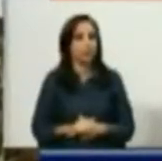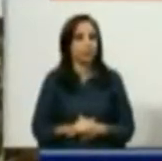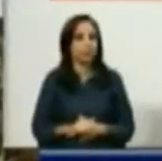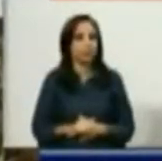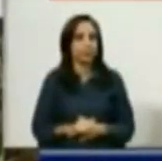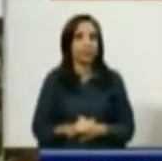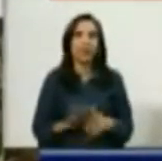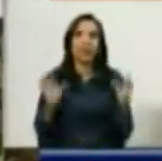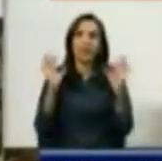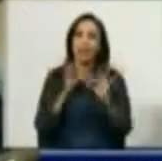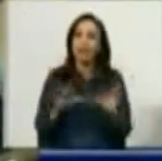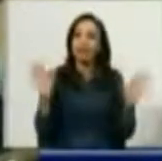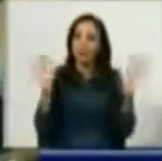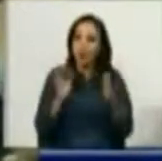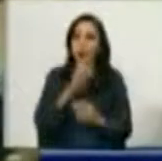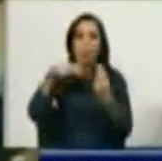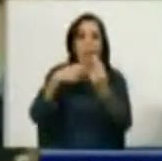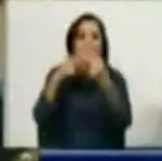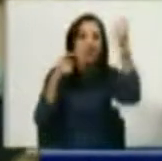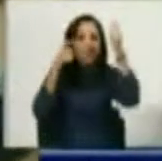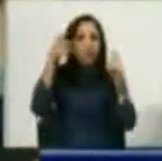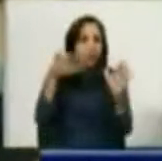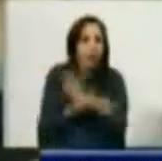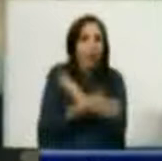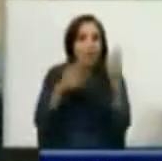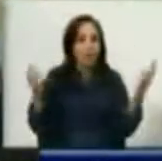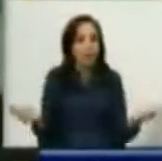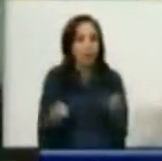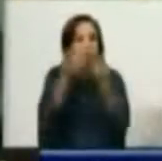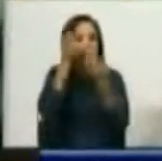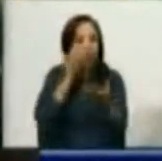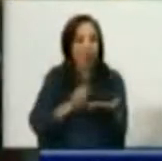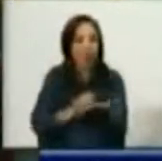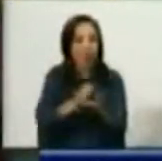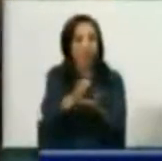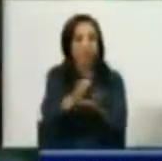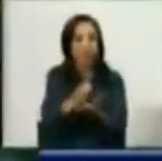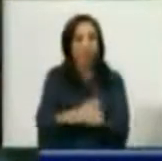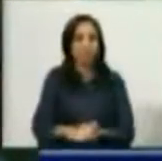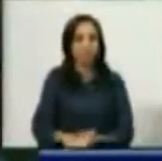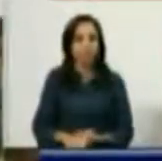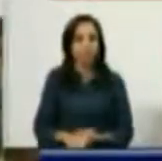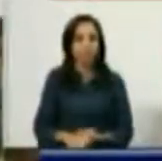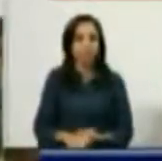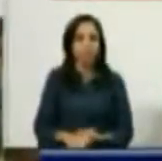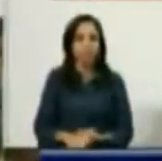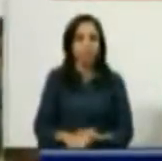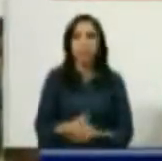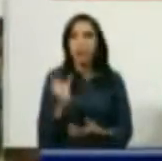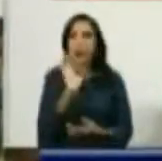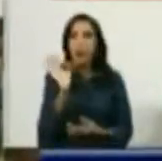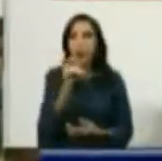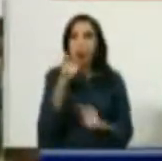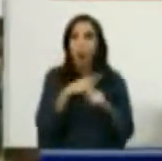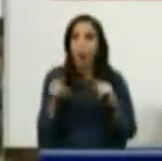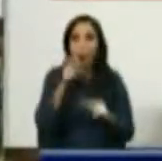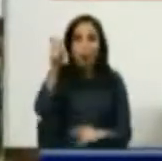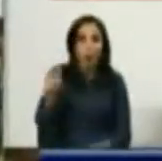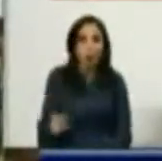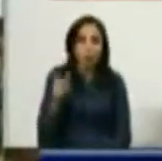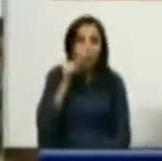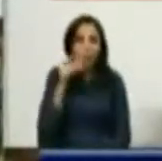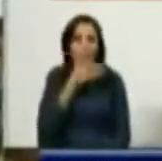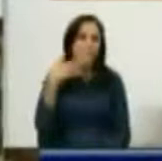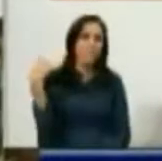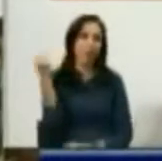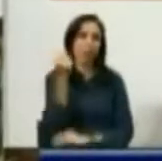Qué casualidad numeral chavismo es Oh Miguel rojas vale es un peloterazo en grandes